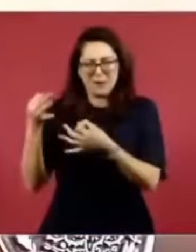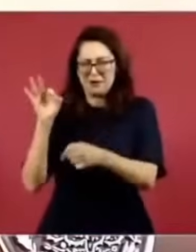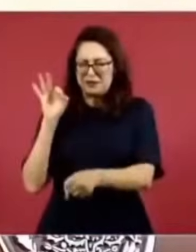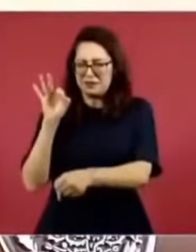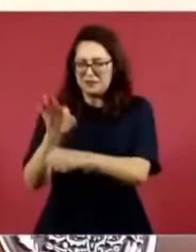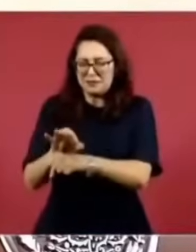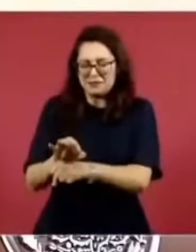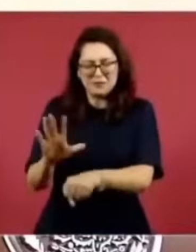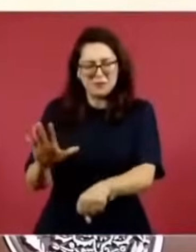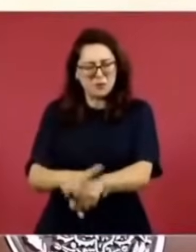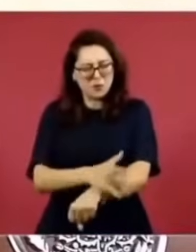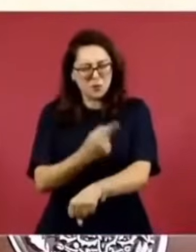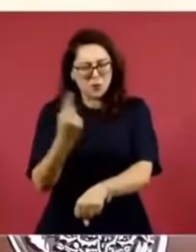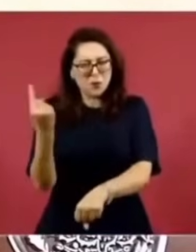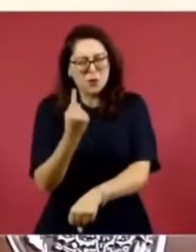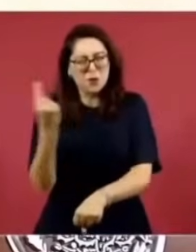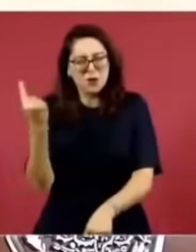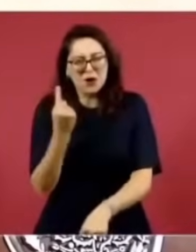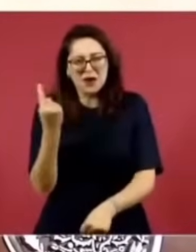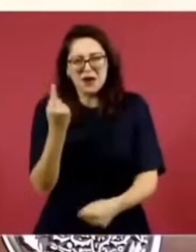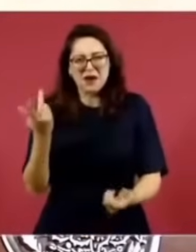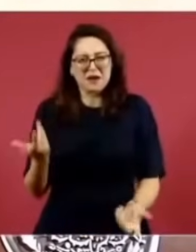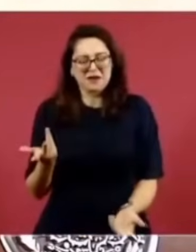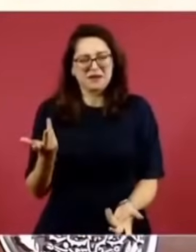de un